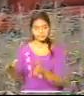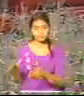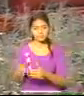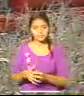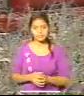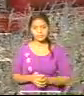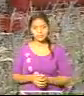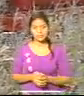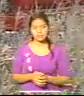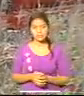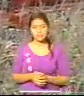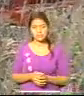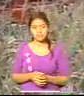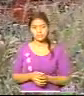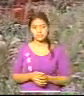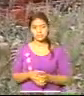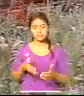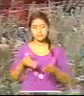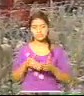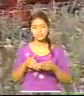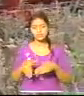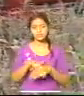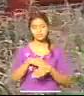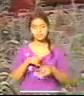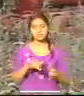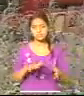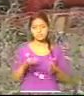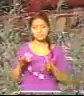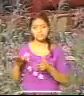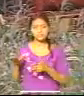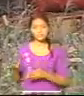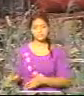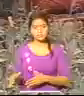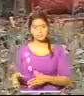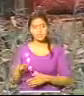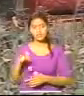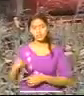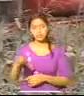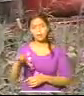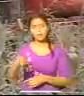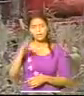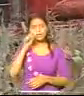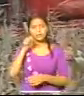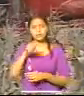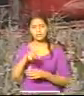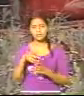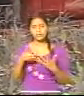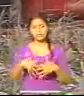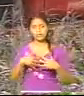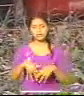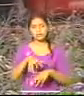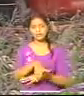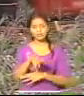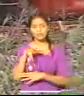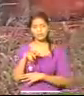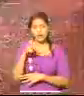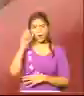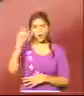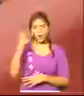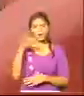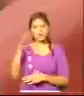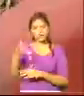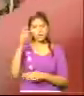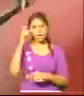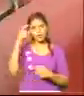Cierto, tú aprendiste a manejar estas máquinas gracias a un entrenamiento que tuviste con nuestra empresa Pedro Camejo en el estado Guárico, ¿cierto? Tuviste unos